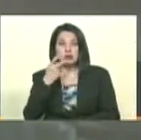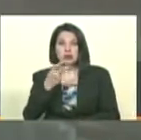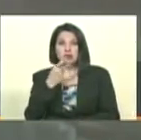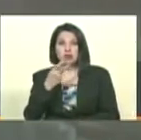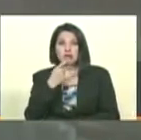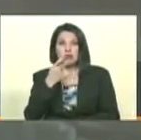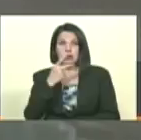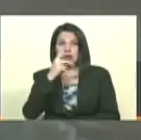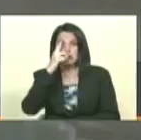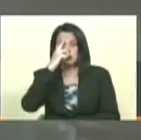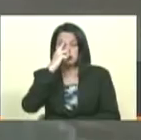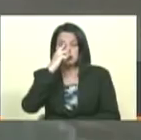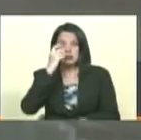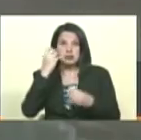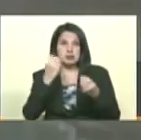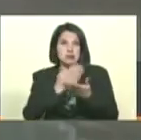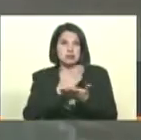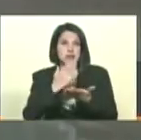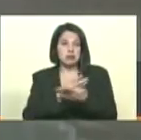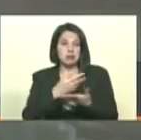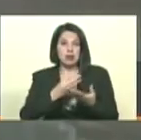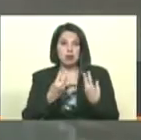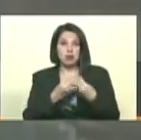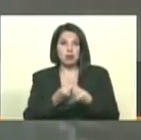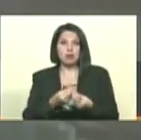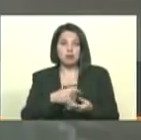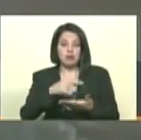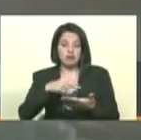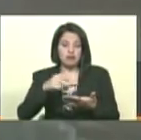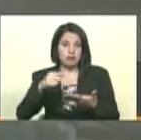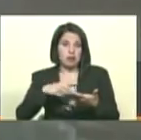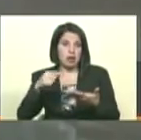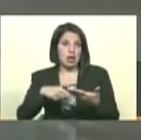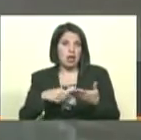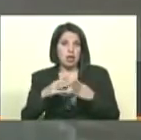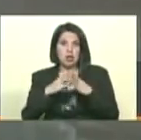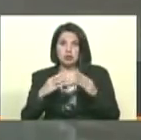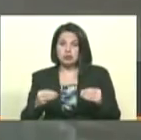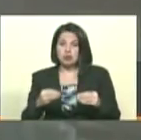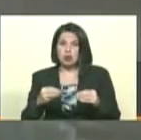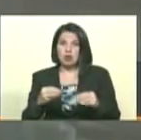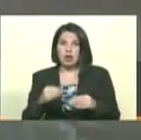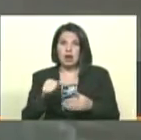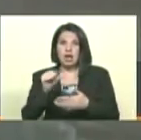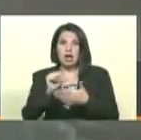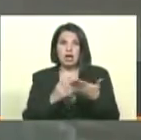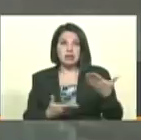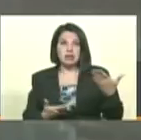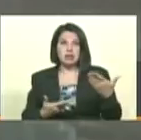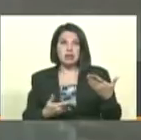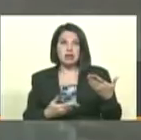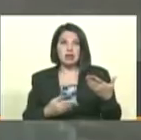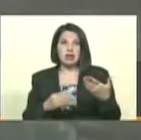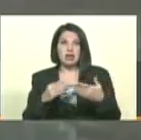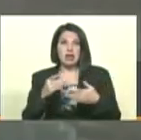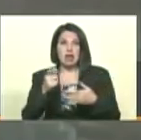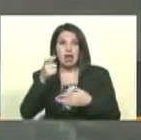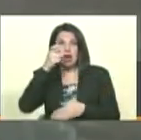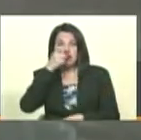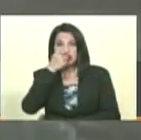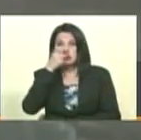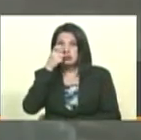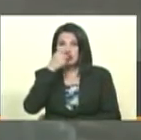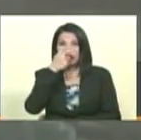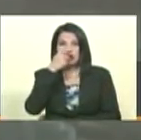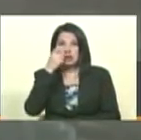han asistido y firmarán ellos, como siempre lo han hecho, las actas, porque estas auditorías desde hace muchísimo